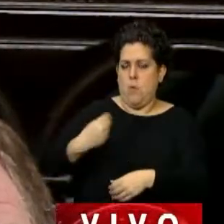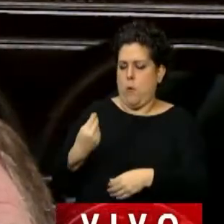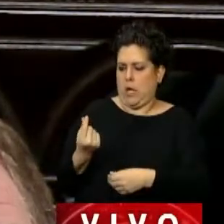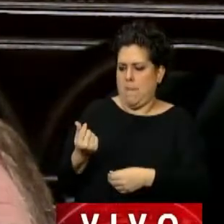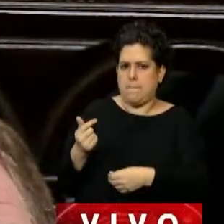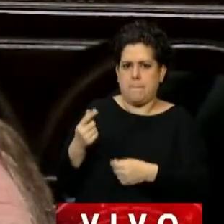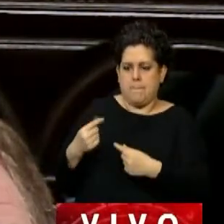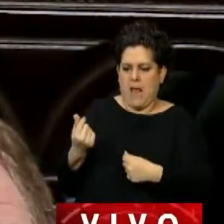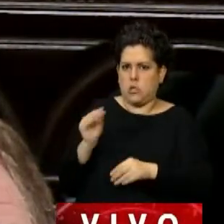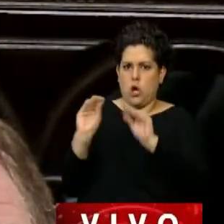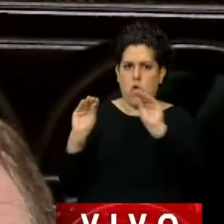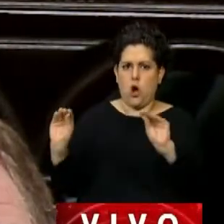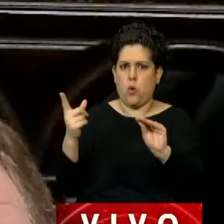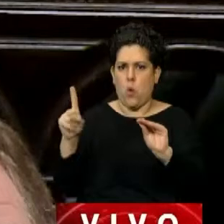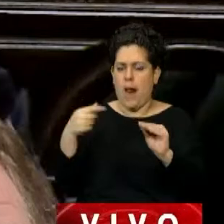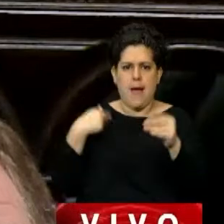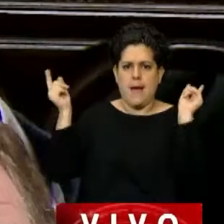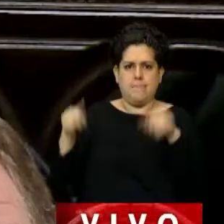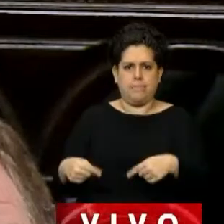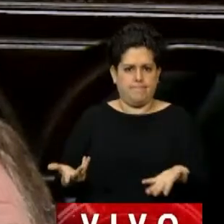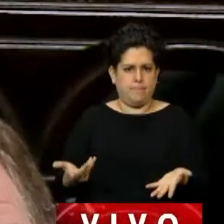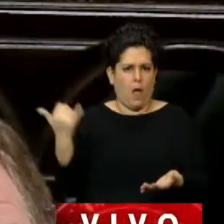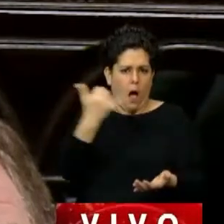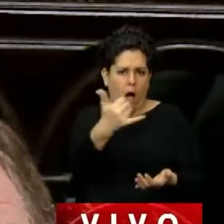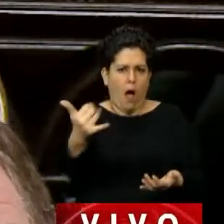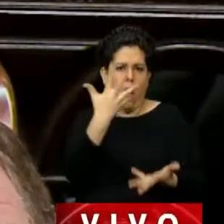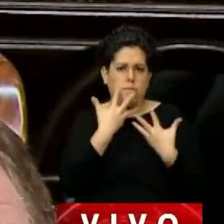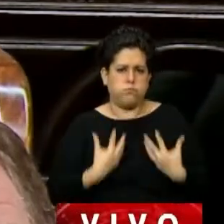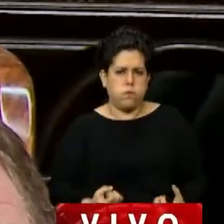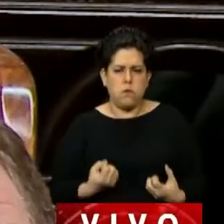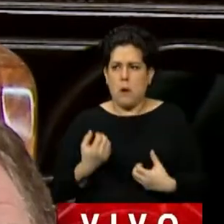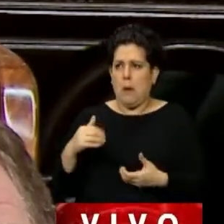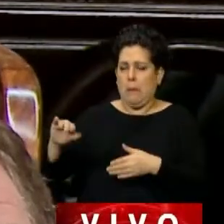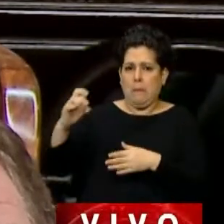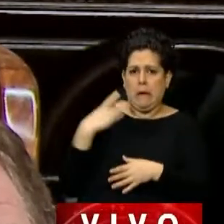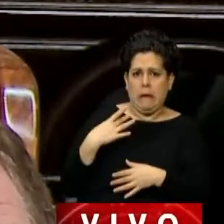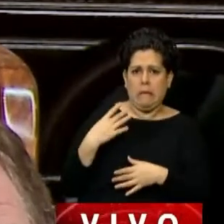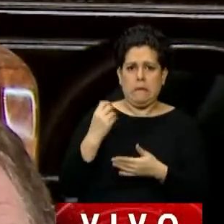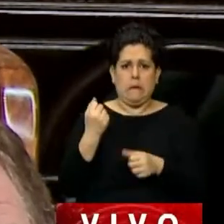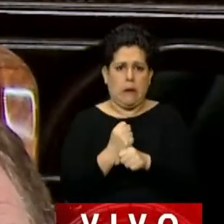si venden, los que están angustiados por miedo a perder el empleo.